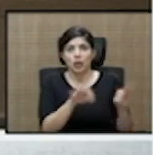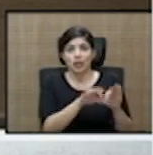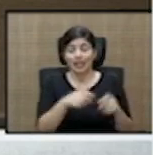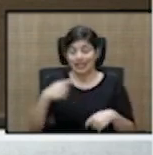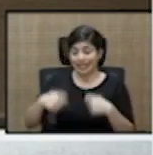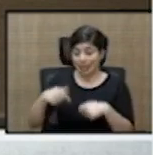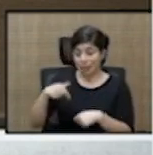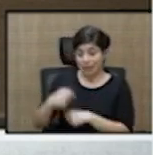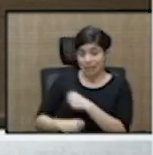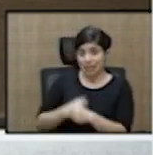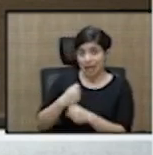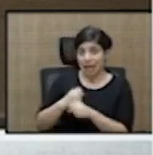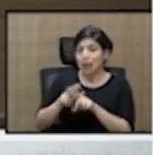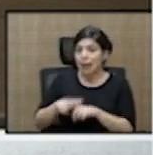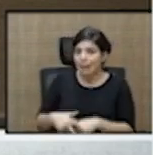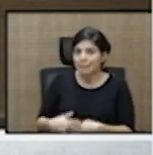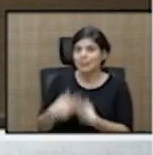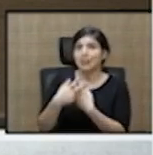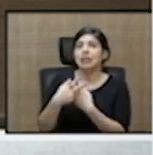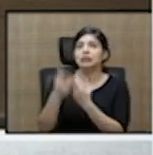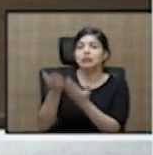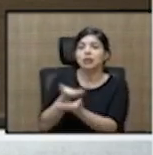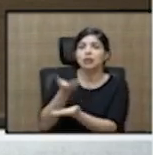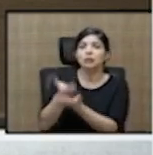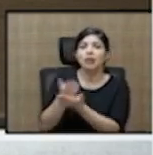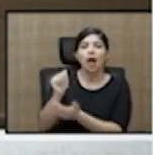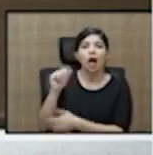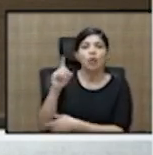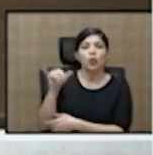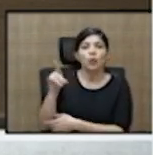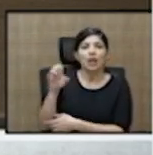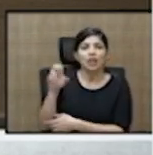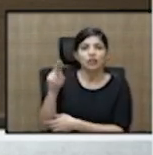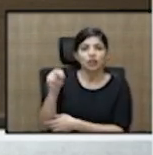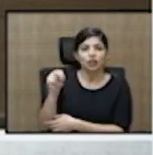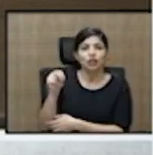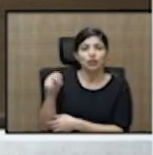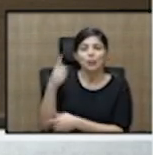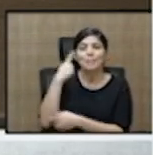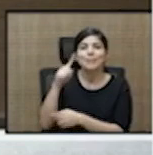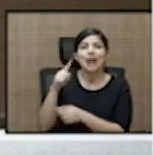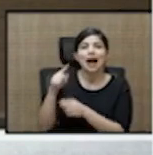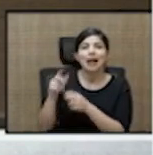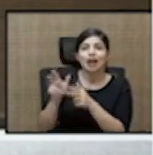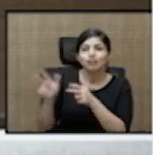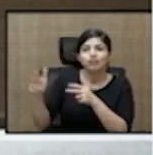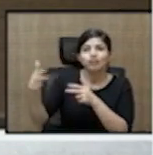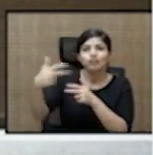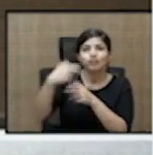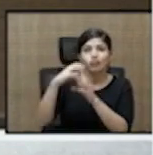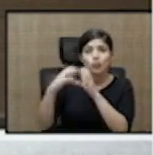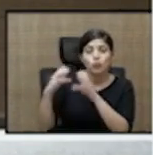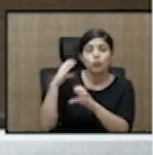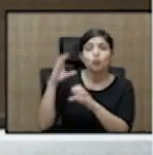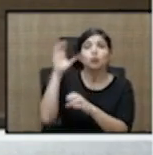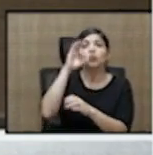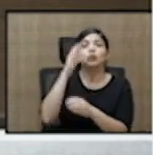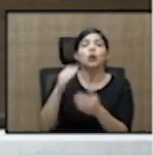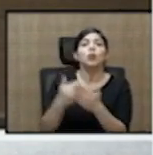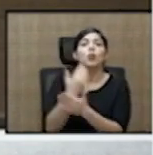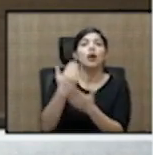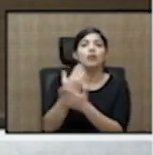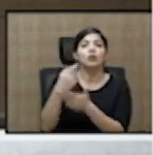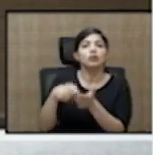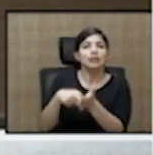que efectivamente hay espacio para ampliar esa discusión, y no solamente limitarla desde la visión del